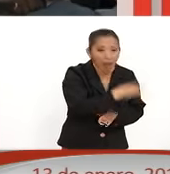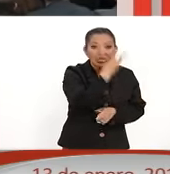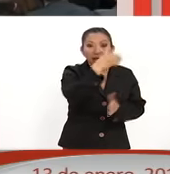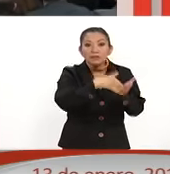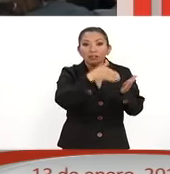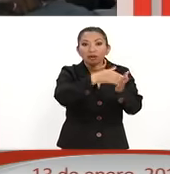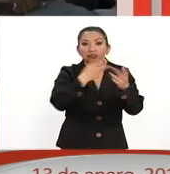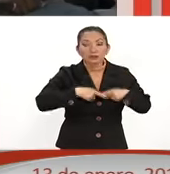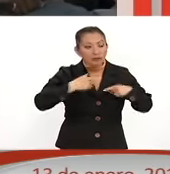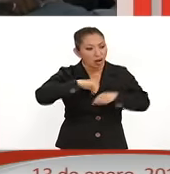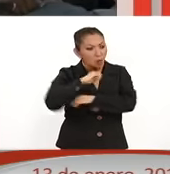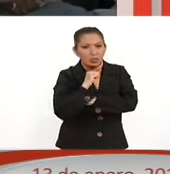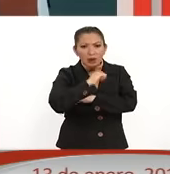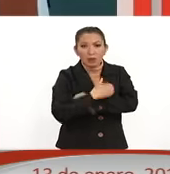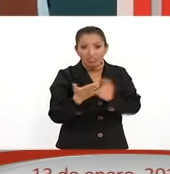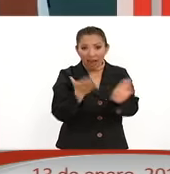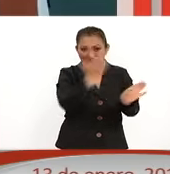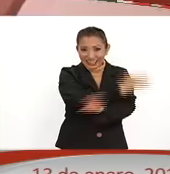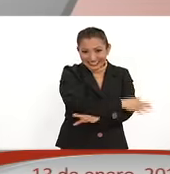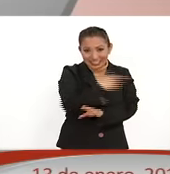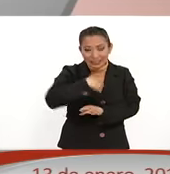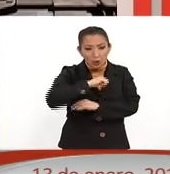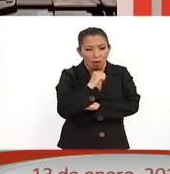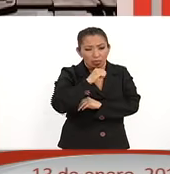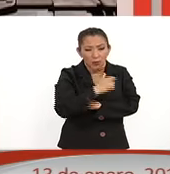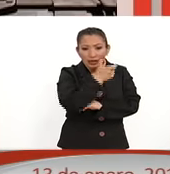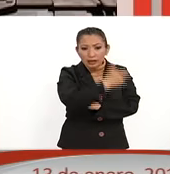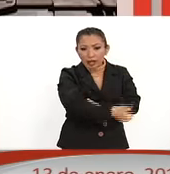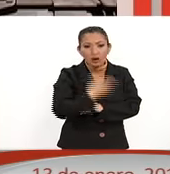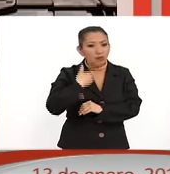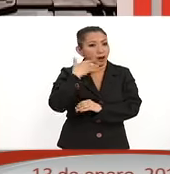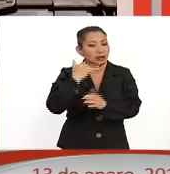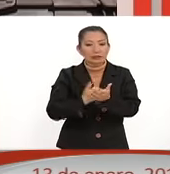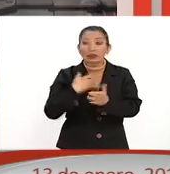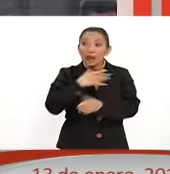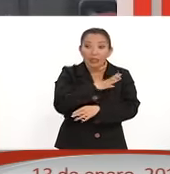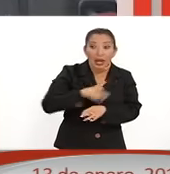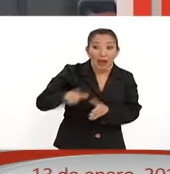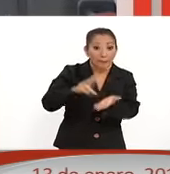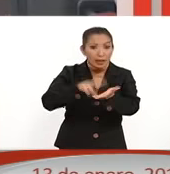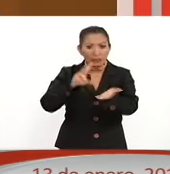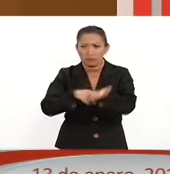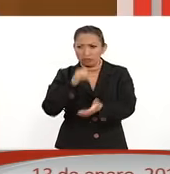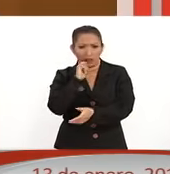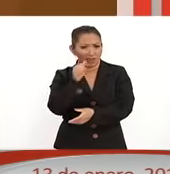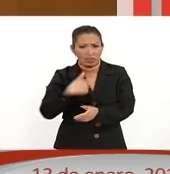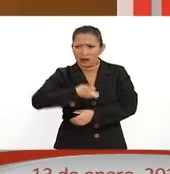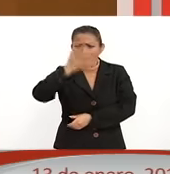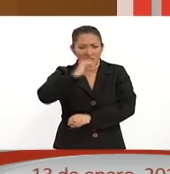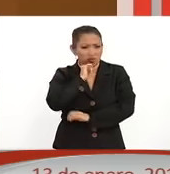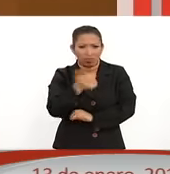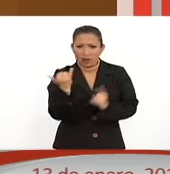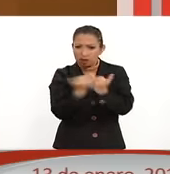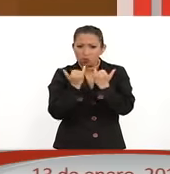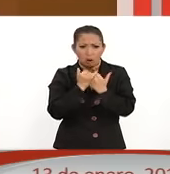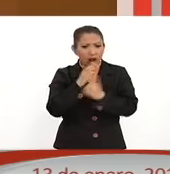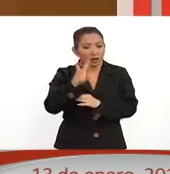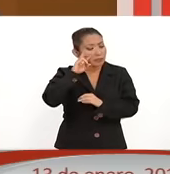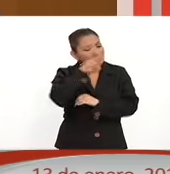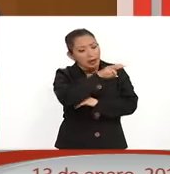millones de personas que estuvieron ahorrando. No hay alzas generalizadas en los precios. Lo que estamos